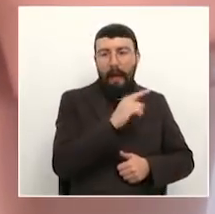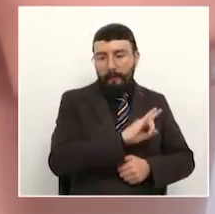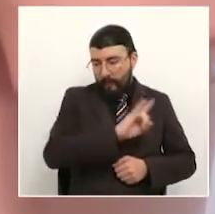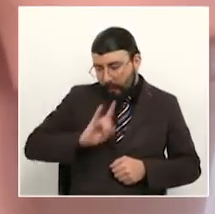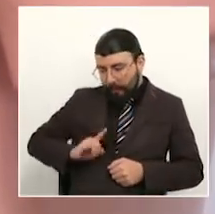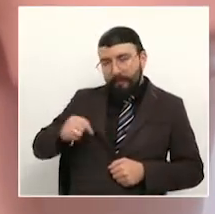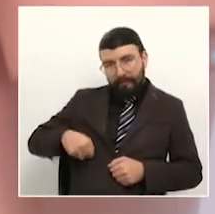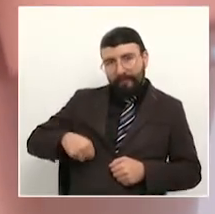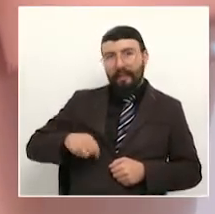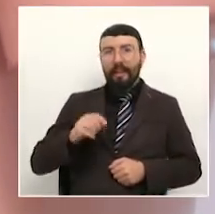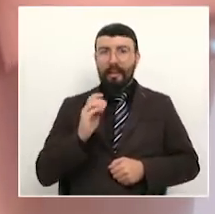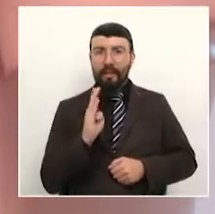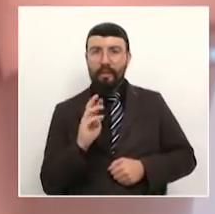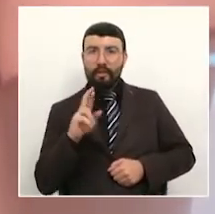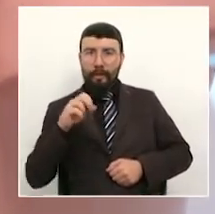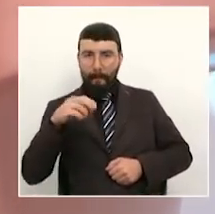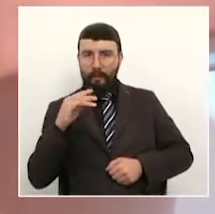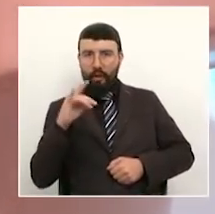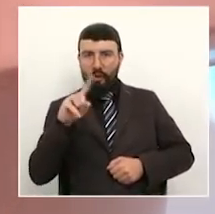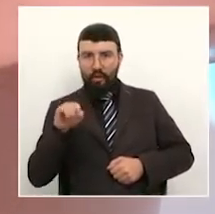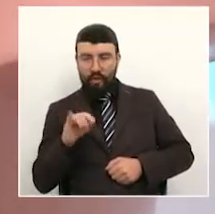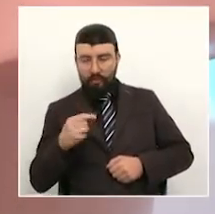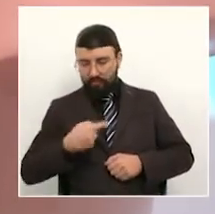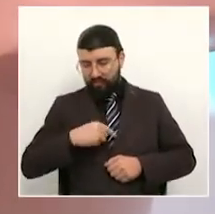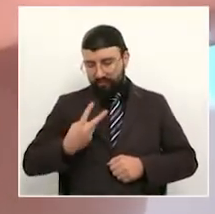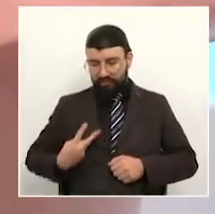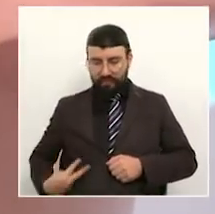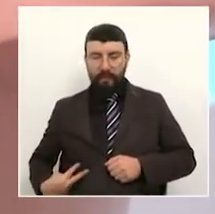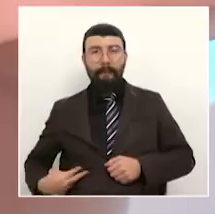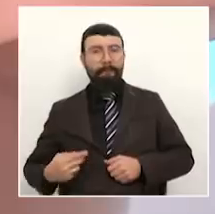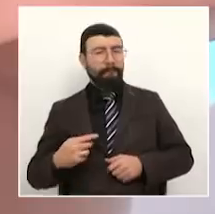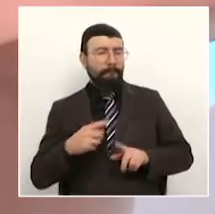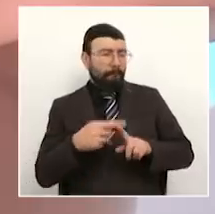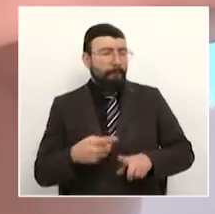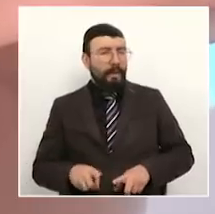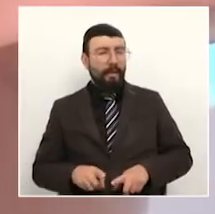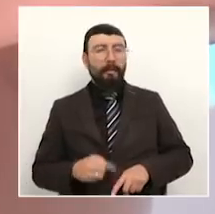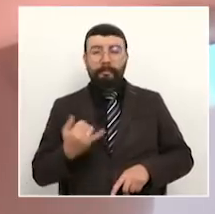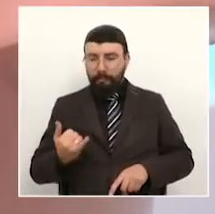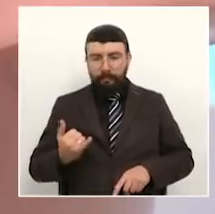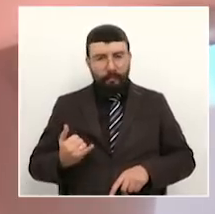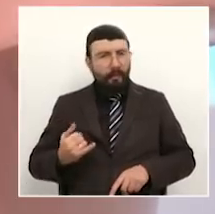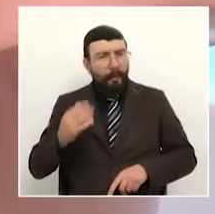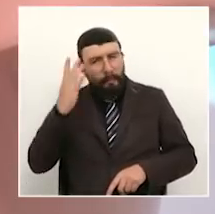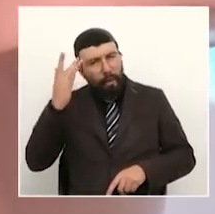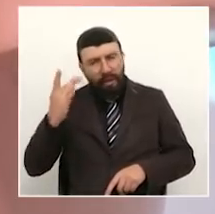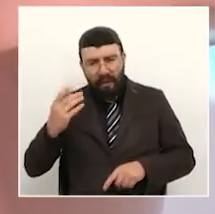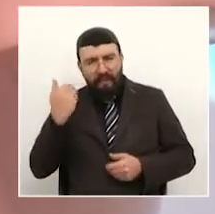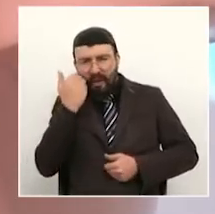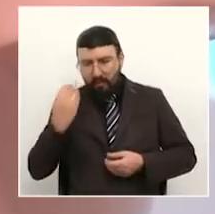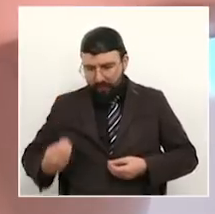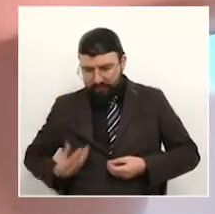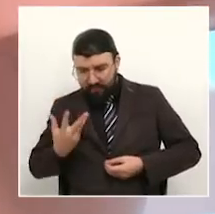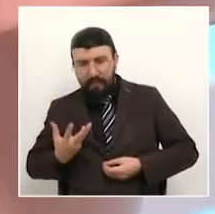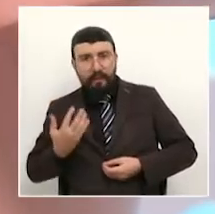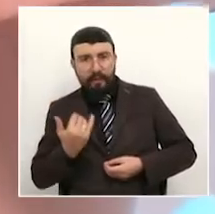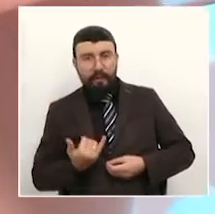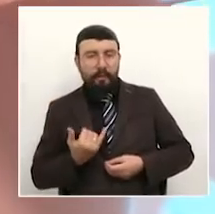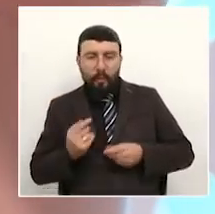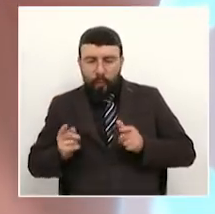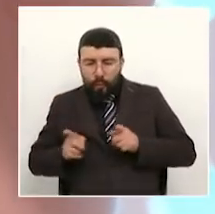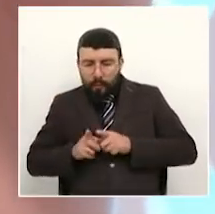dije que son estos de acá y el parénquima pulmonar que es esto estos bronquios pueden afectarse digamos en sus porciones grandes o en sus porciones más pequeñas